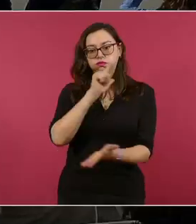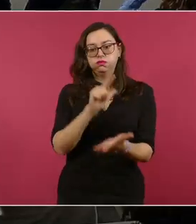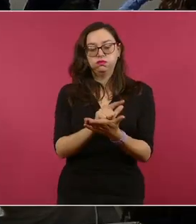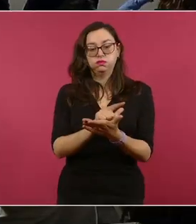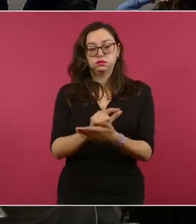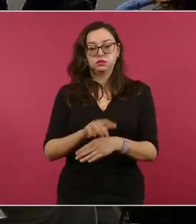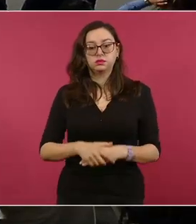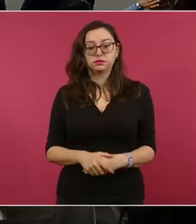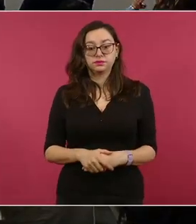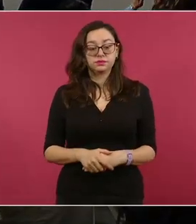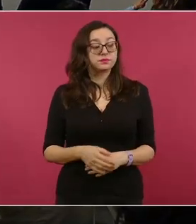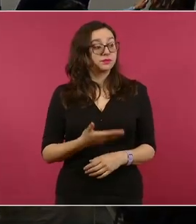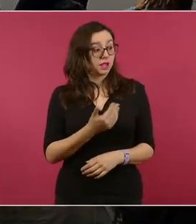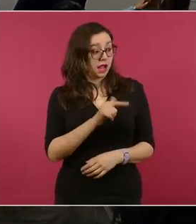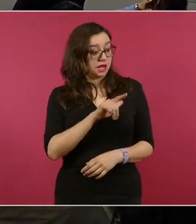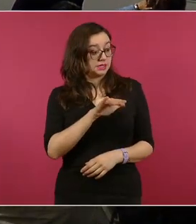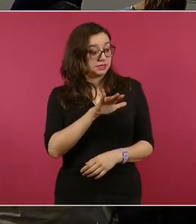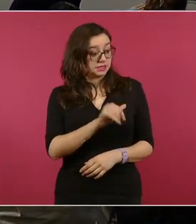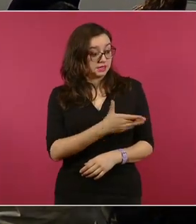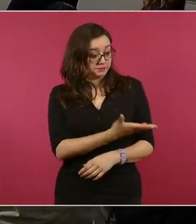a ver qué opina Alicia.